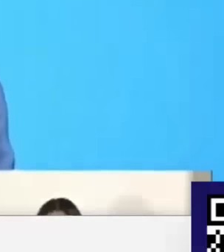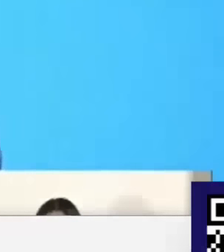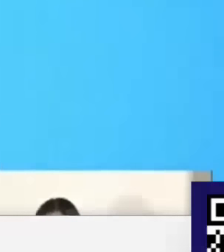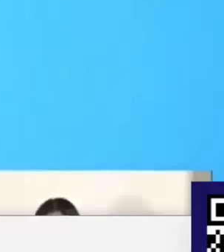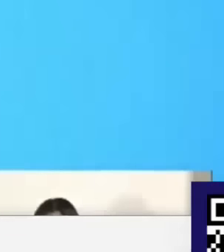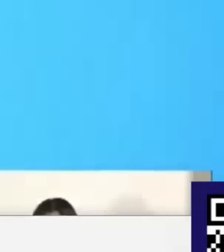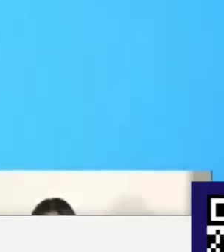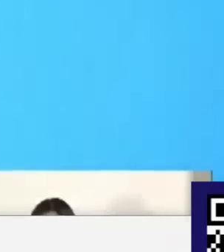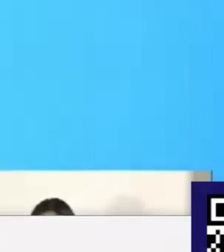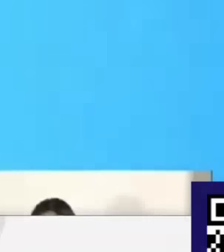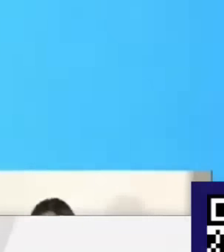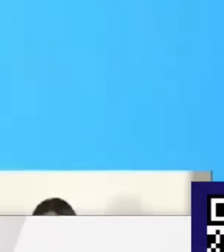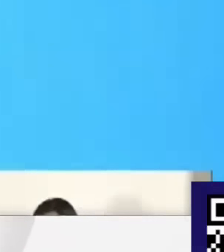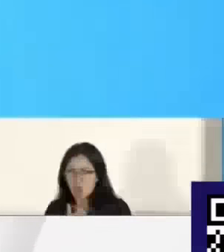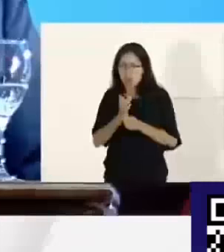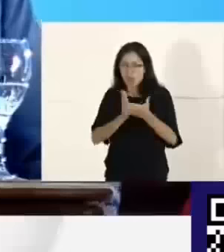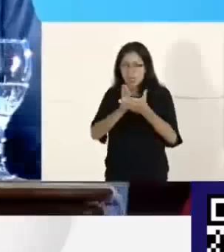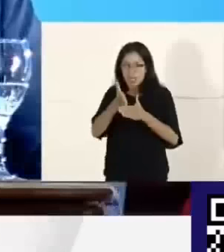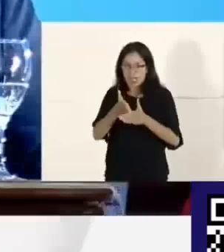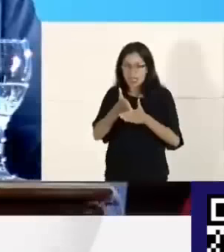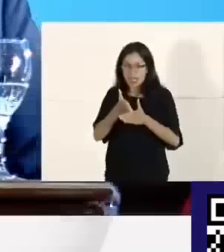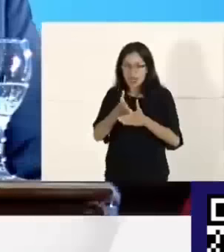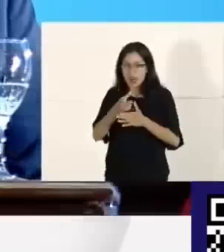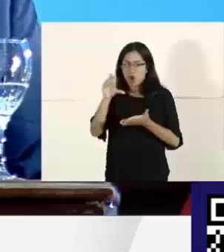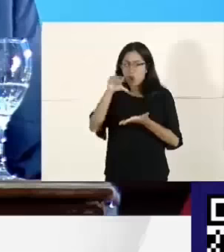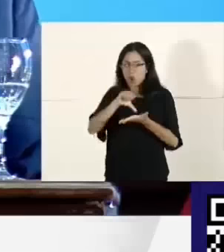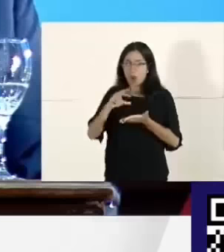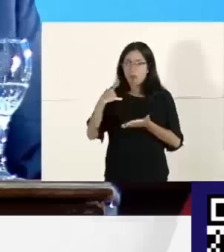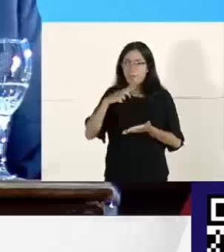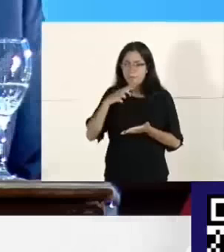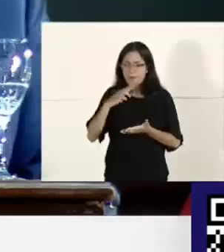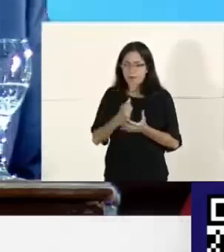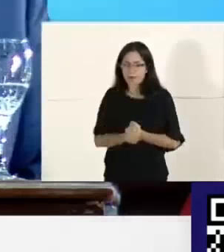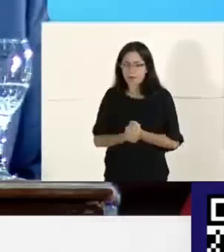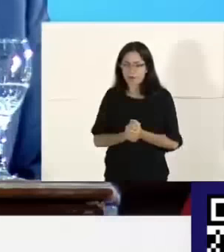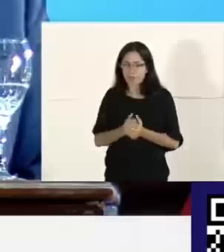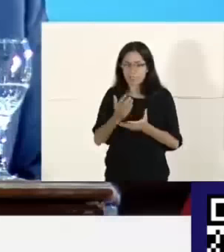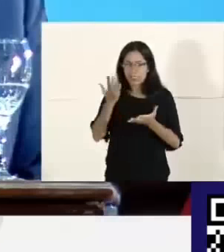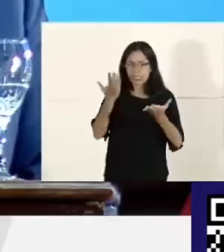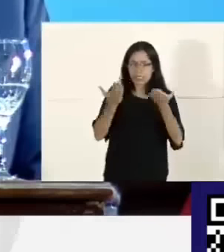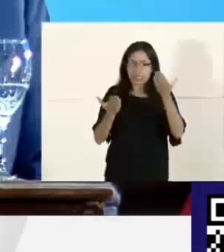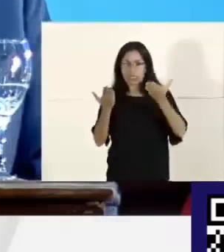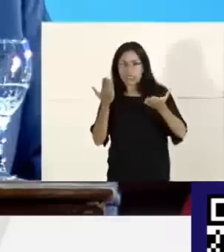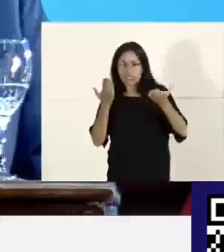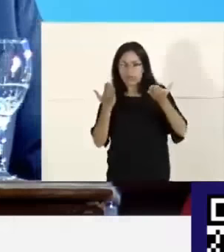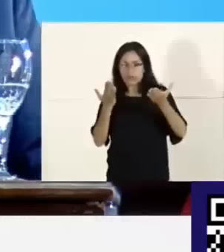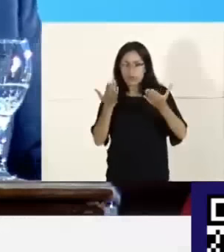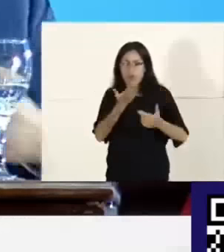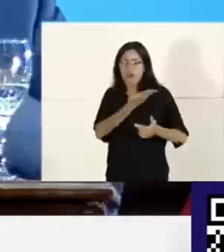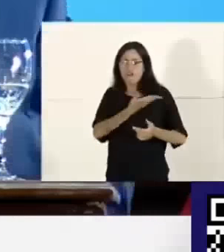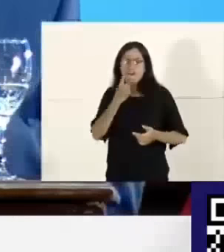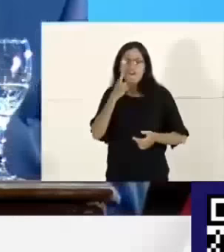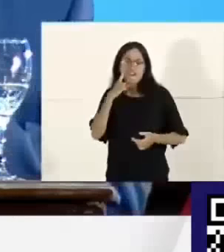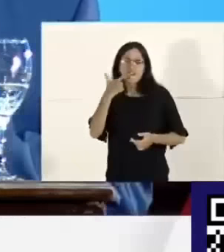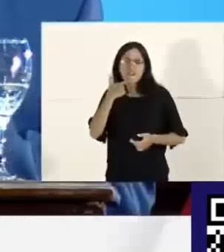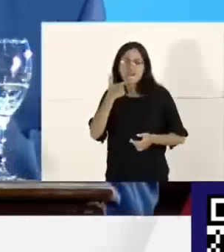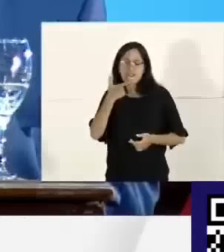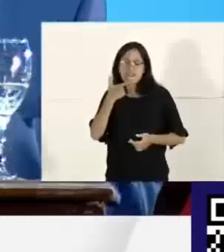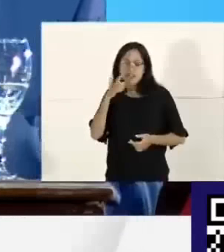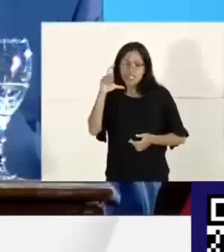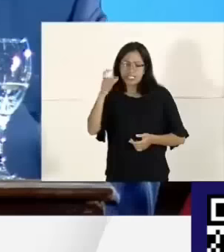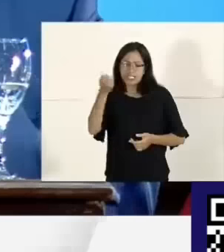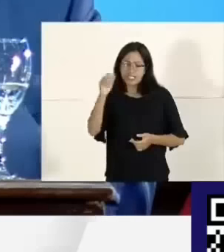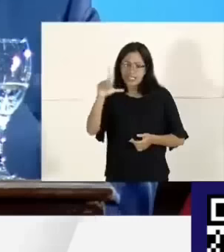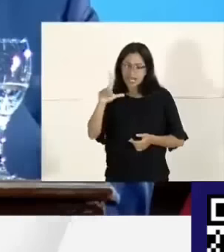ahí está, habla de los 10 puntos, pero bueno, por ahí no se escuchó muy claro al principio. Se lo traduzco, Guillermo, y quiero su opinión. Pacto de mayo, ¿qué